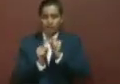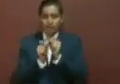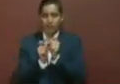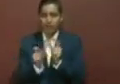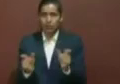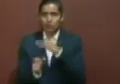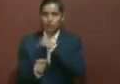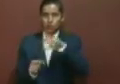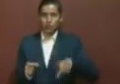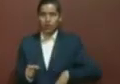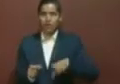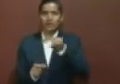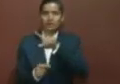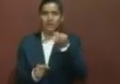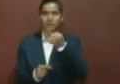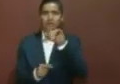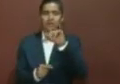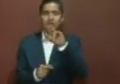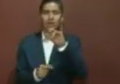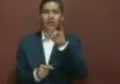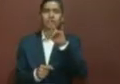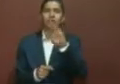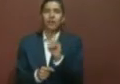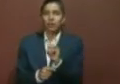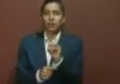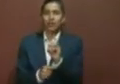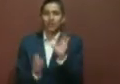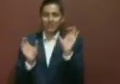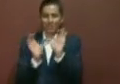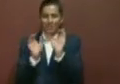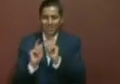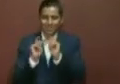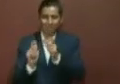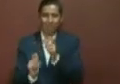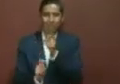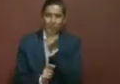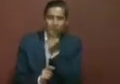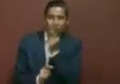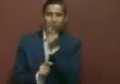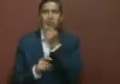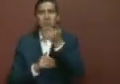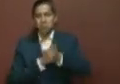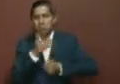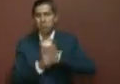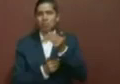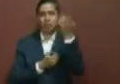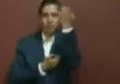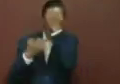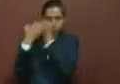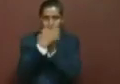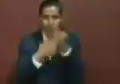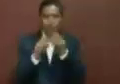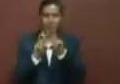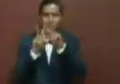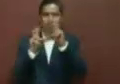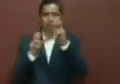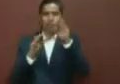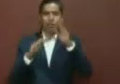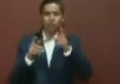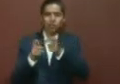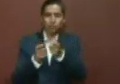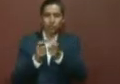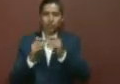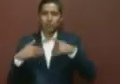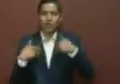en el municipio de Zitácuaro, mientras obviamente pues se certifican los policías y se evalúan en el tema de control de